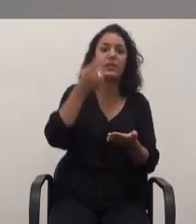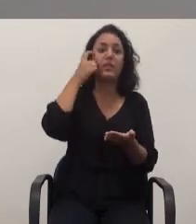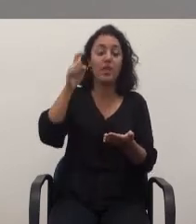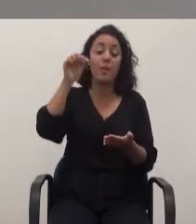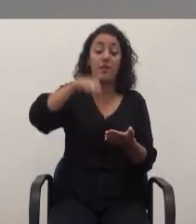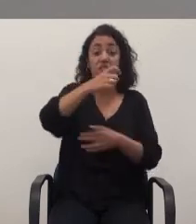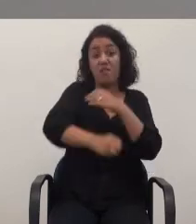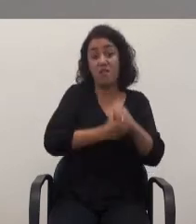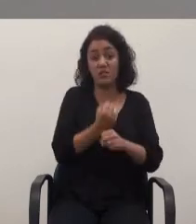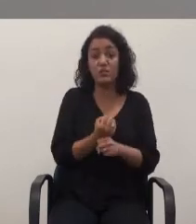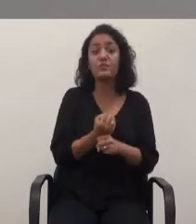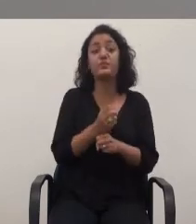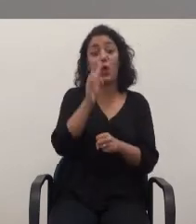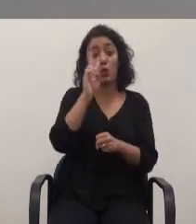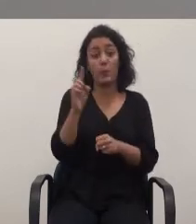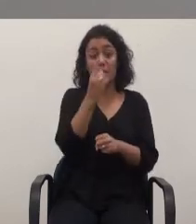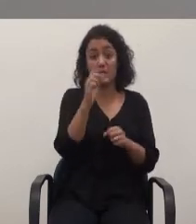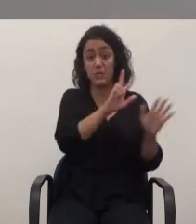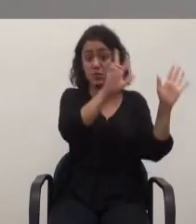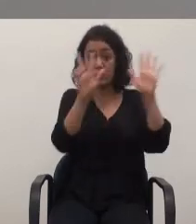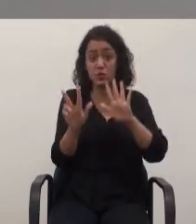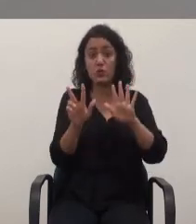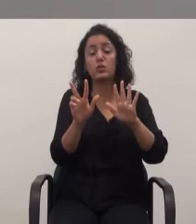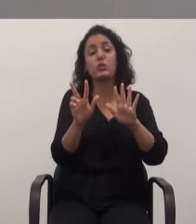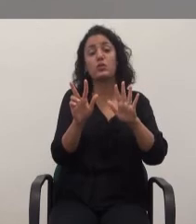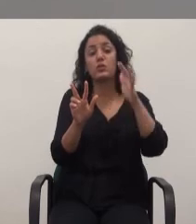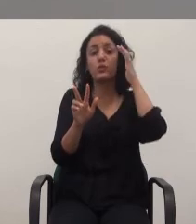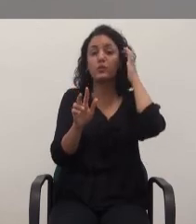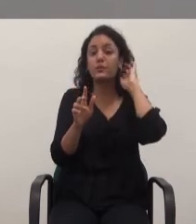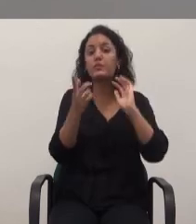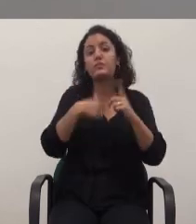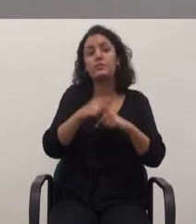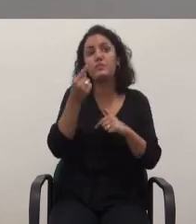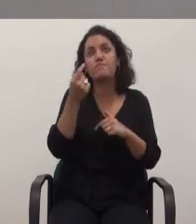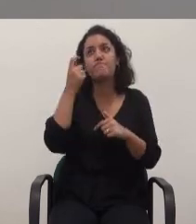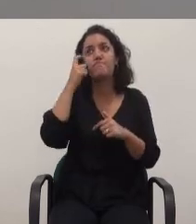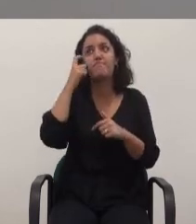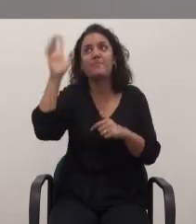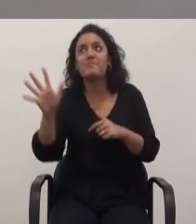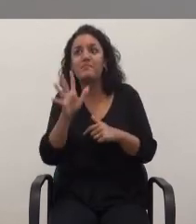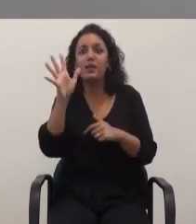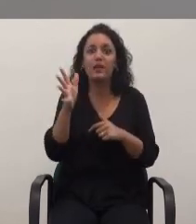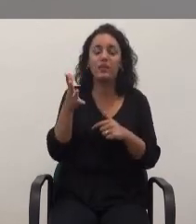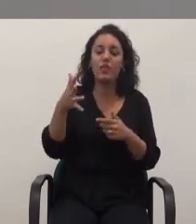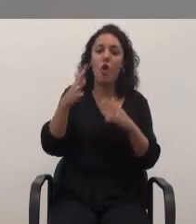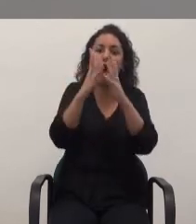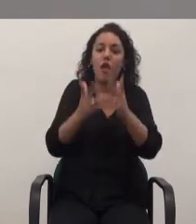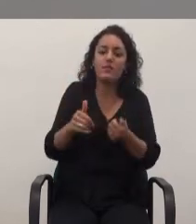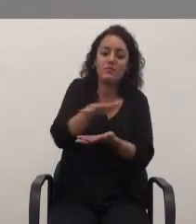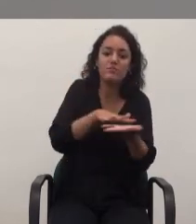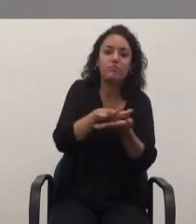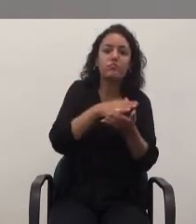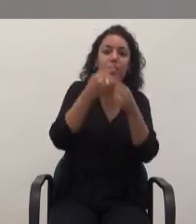2018, concretamente me imagino que podamos organizar algún tipo de espacio de discusión y de debate en la que